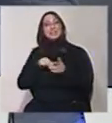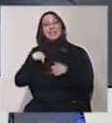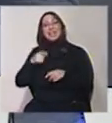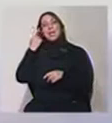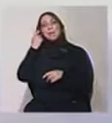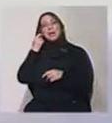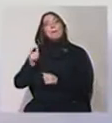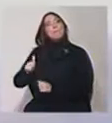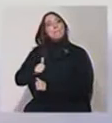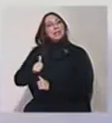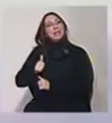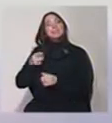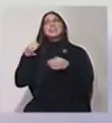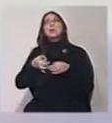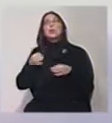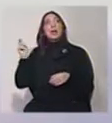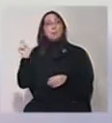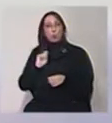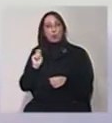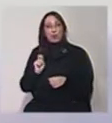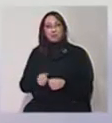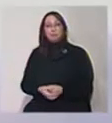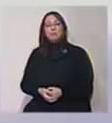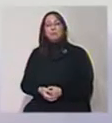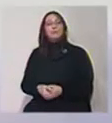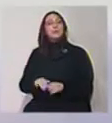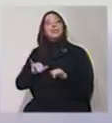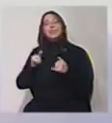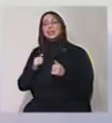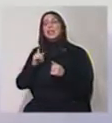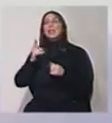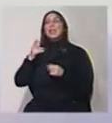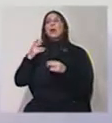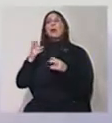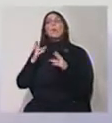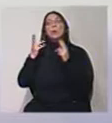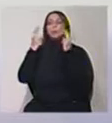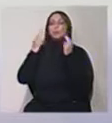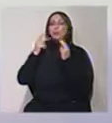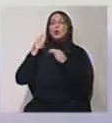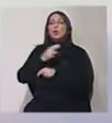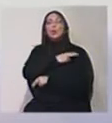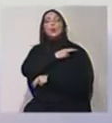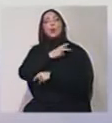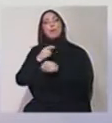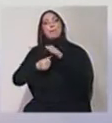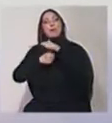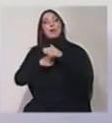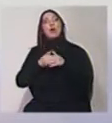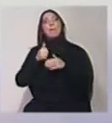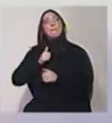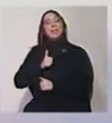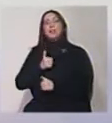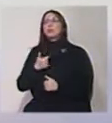de militarización de la seguridad pública, han estado subordinados uh-huh. a las relaciones militares. Y yo no tengo